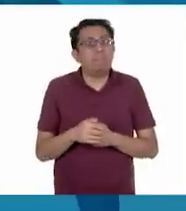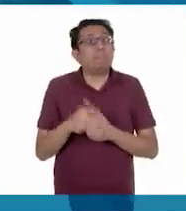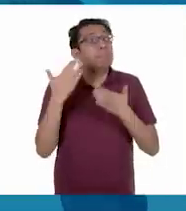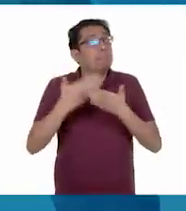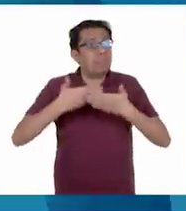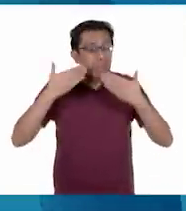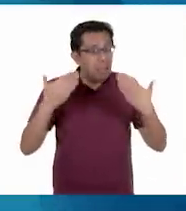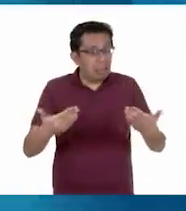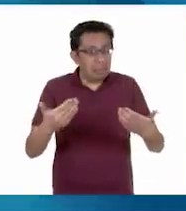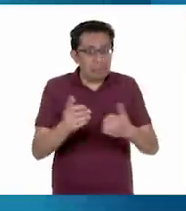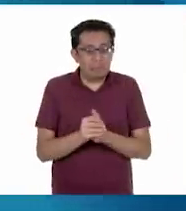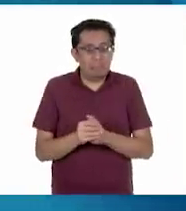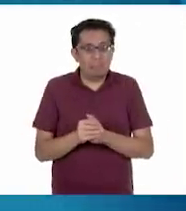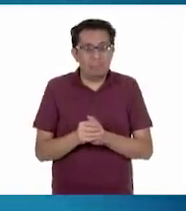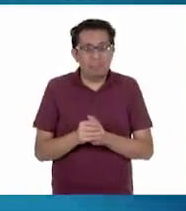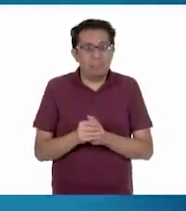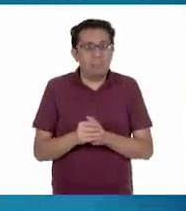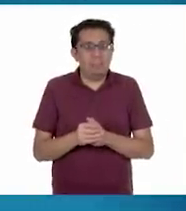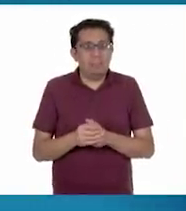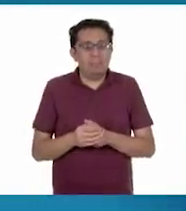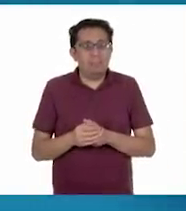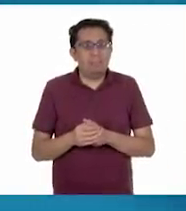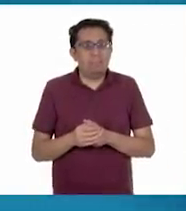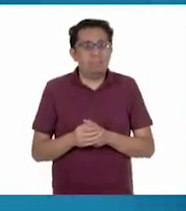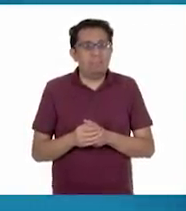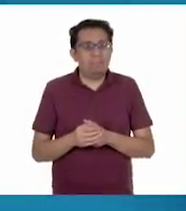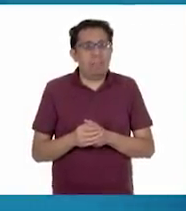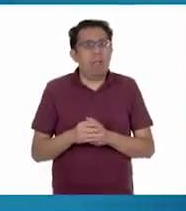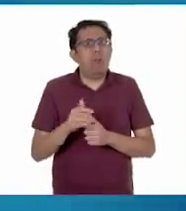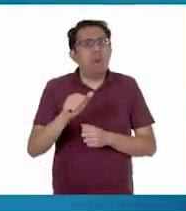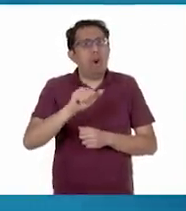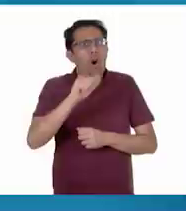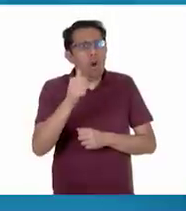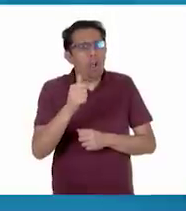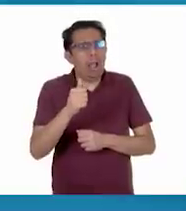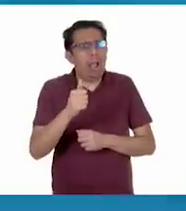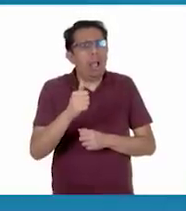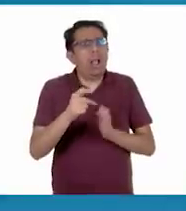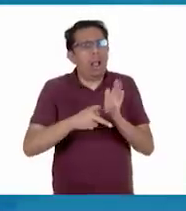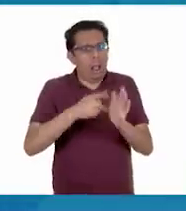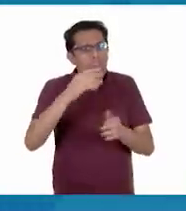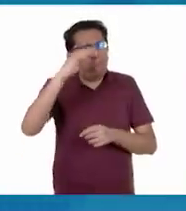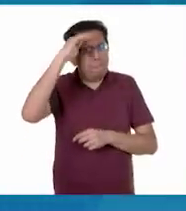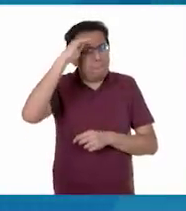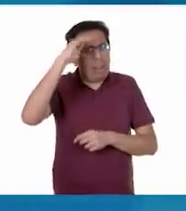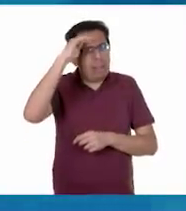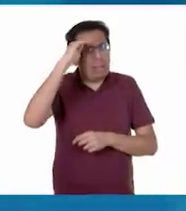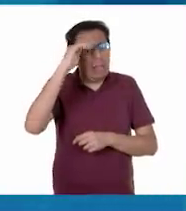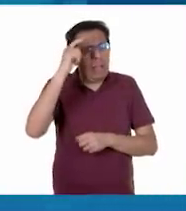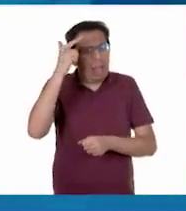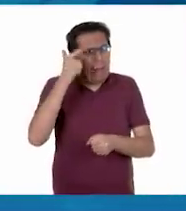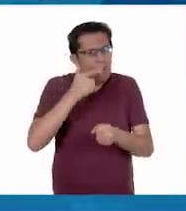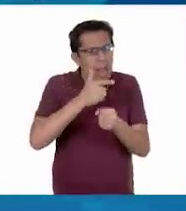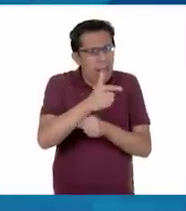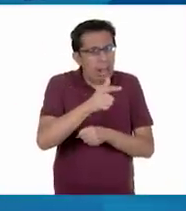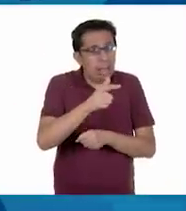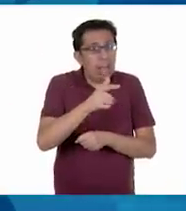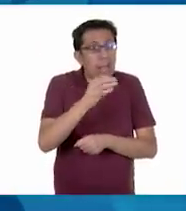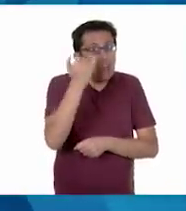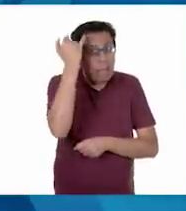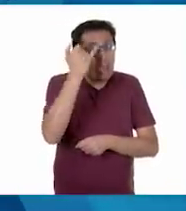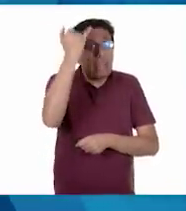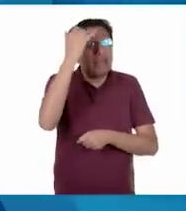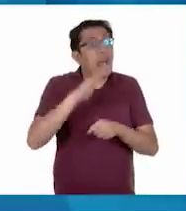ahora, ¿por qué no buscamos otra vez la idea clave que responde a la pregunta? Recuerden que el propósito